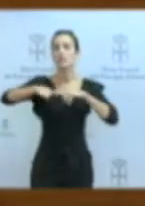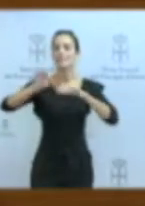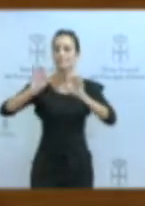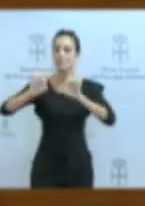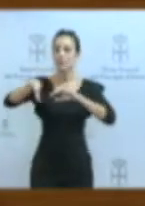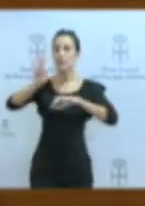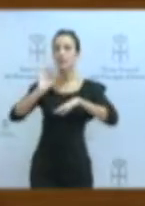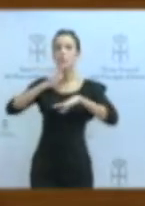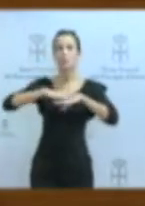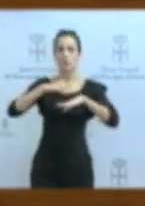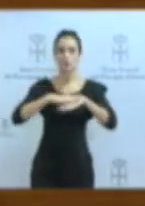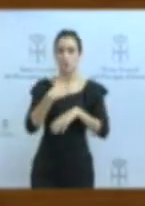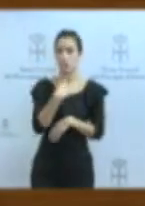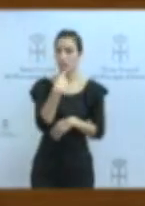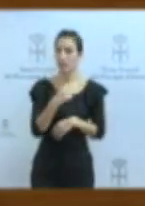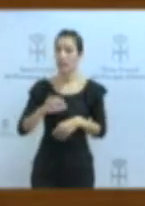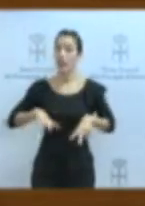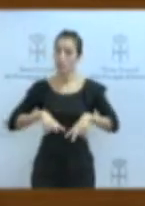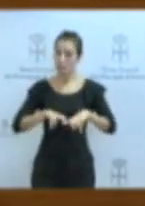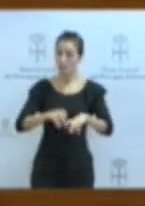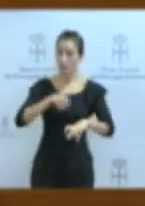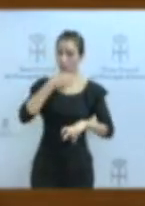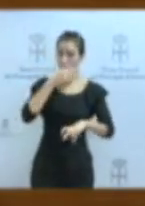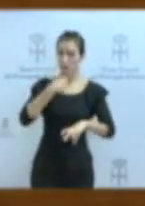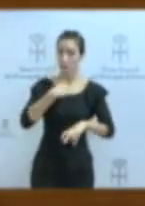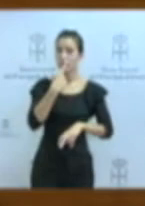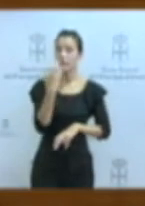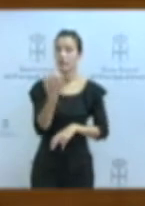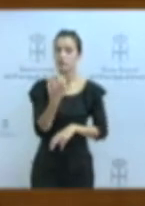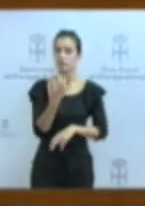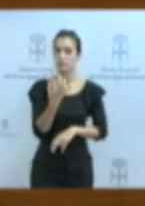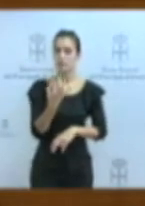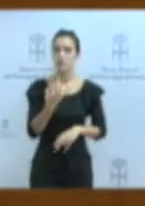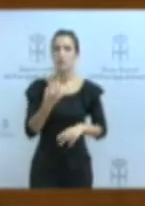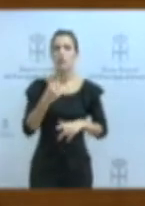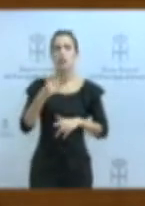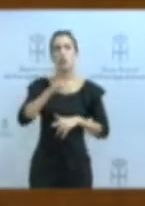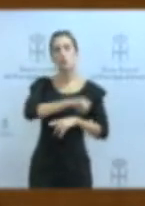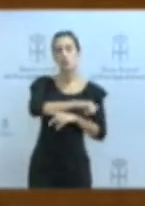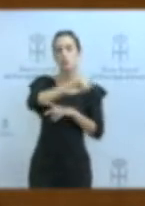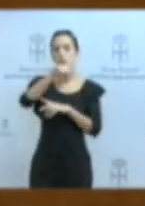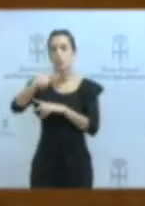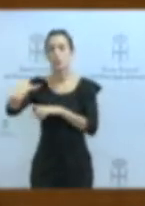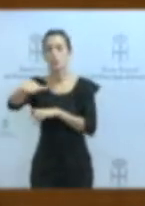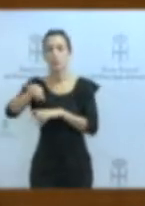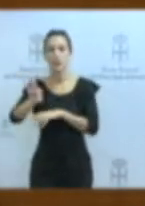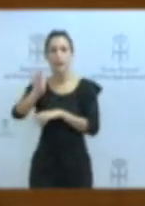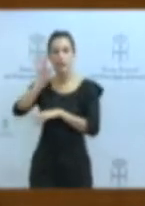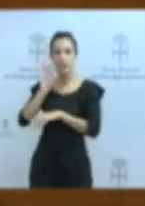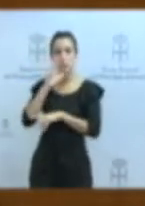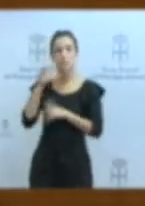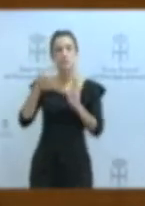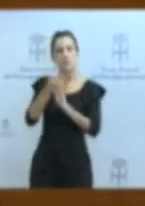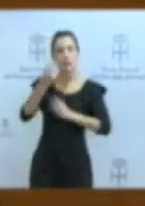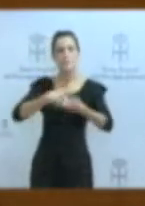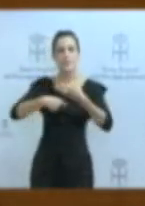intervención que los destinos se eligen en función de tratarse de mercados prioritarios, no exclusivamente la